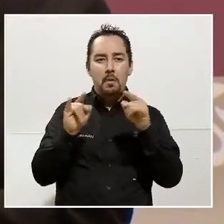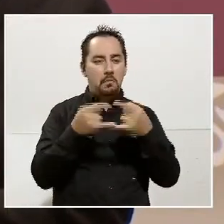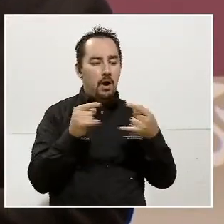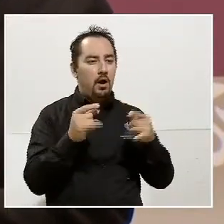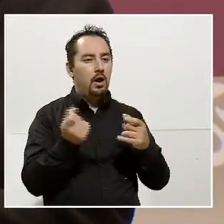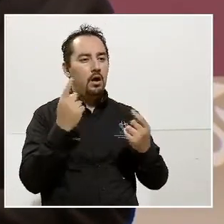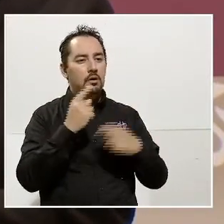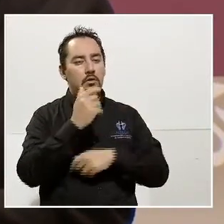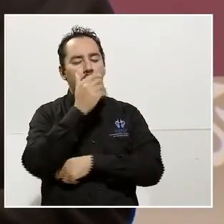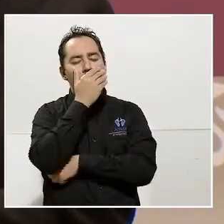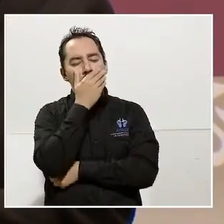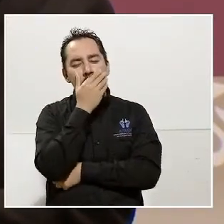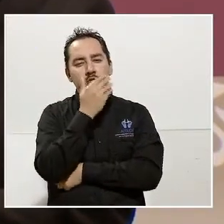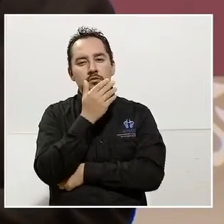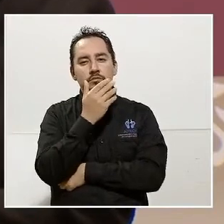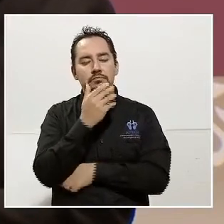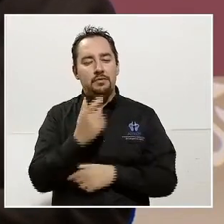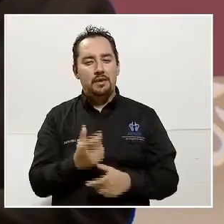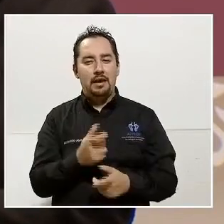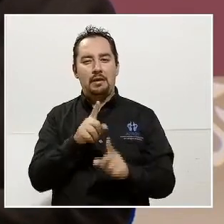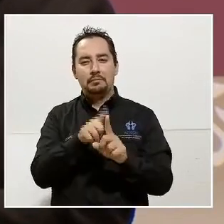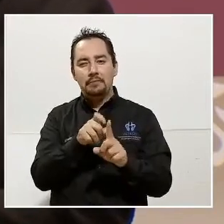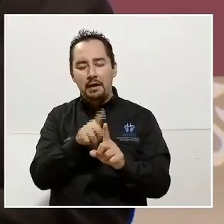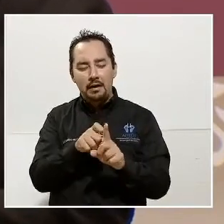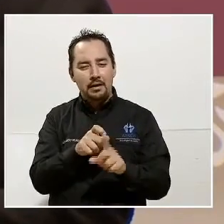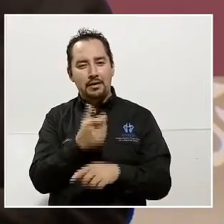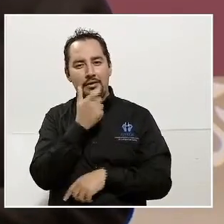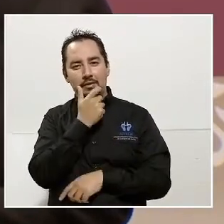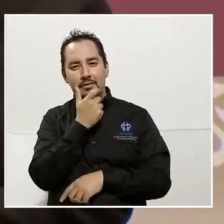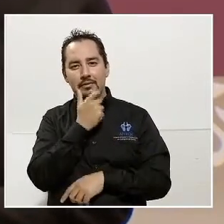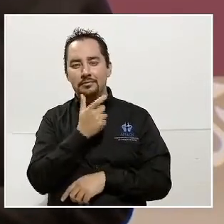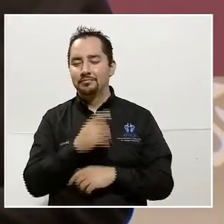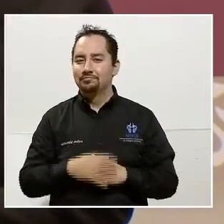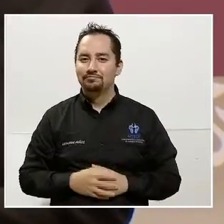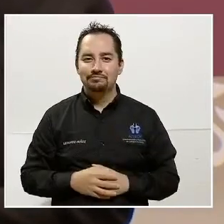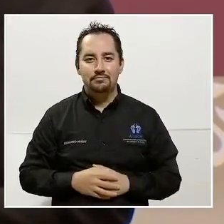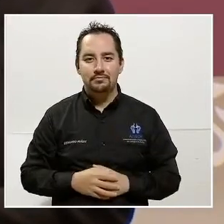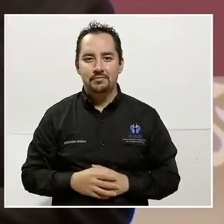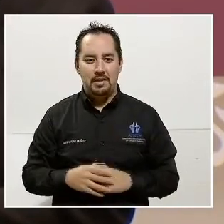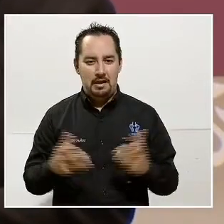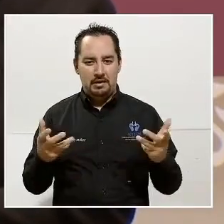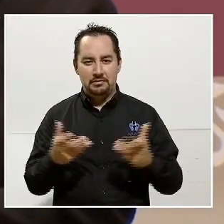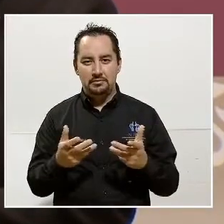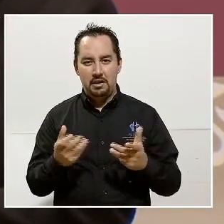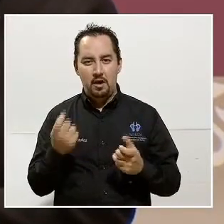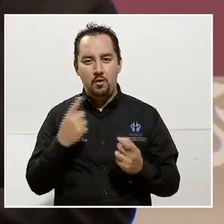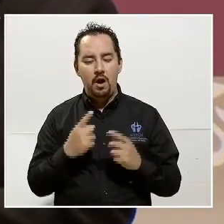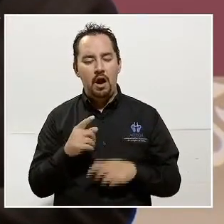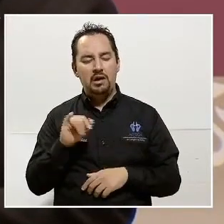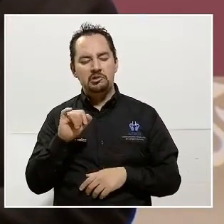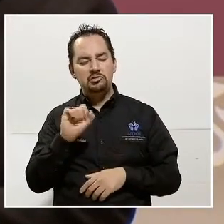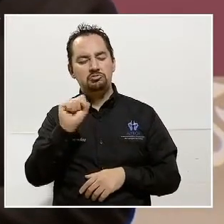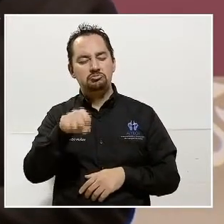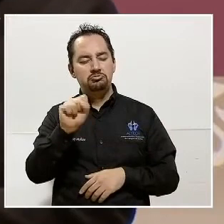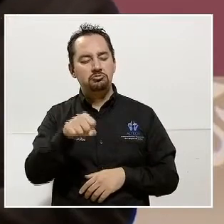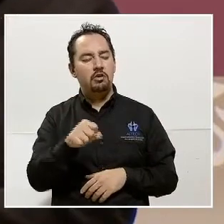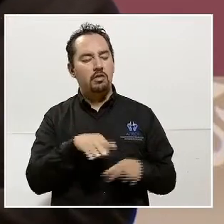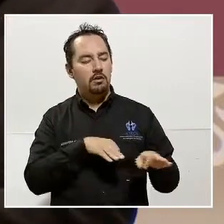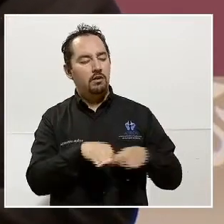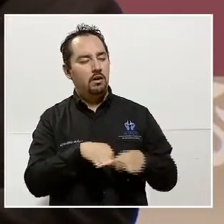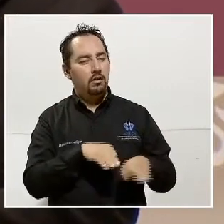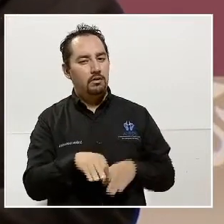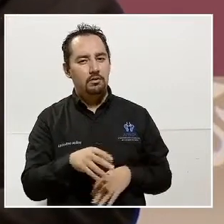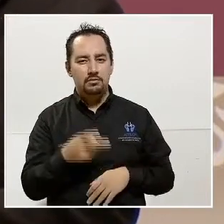bostezo, la burla, la simulación, la inactividad y un largo etcétera de las